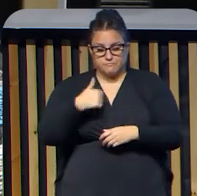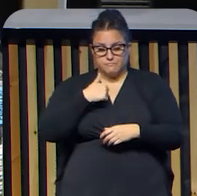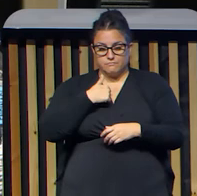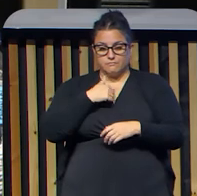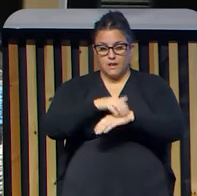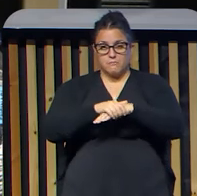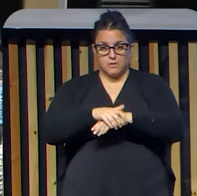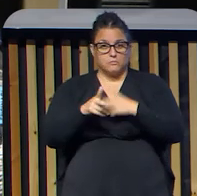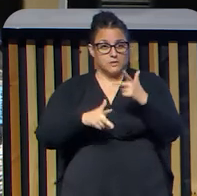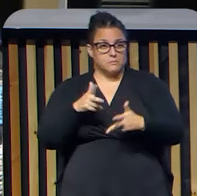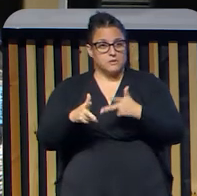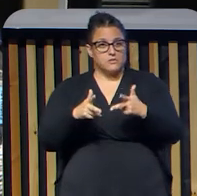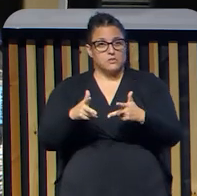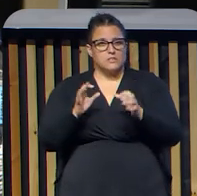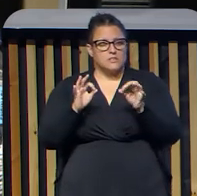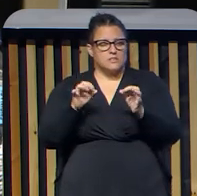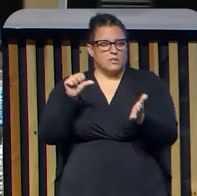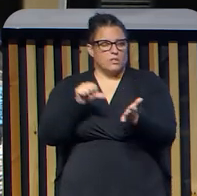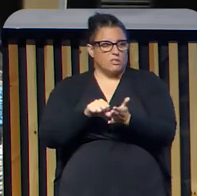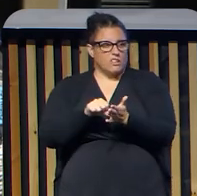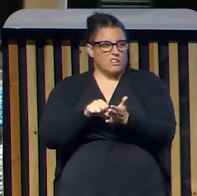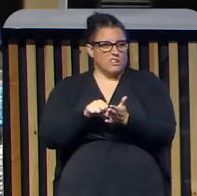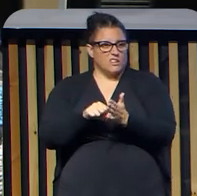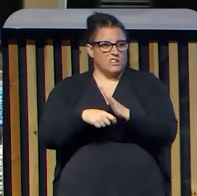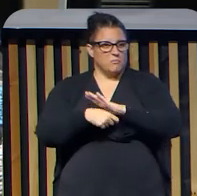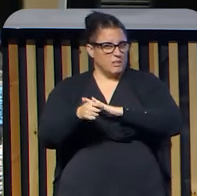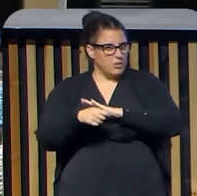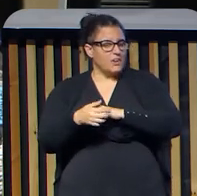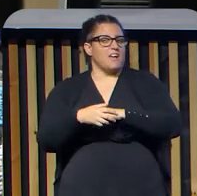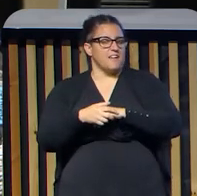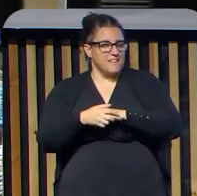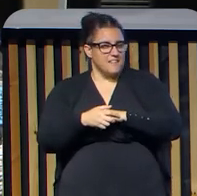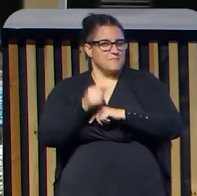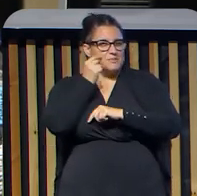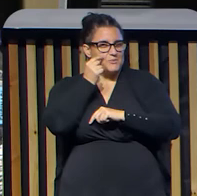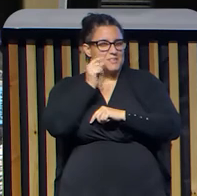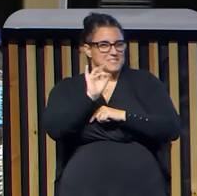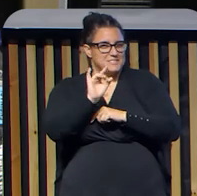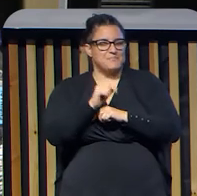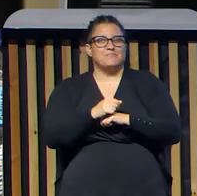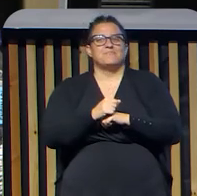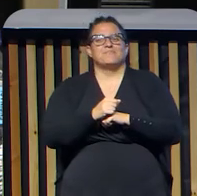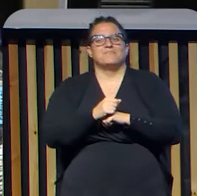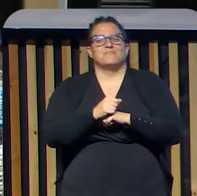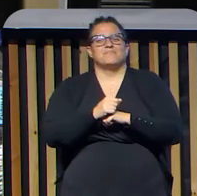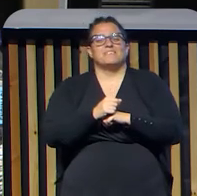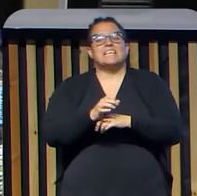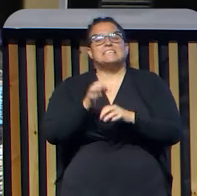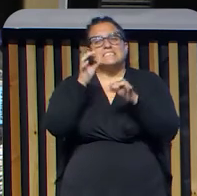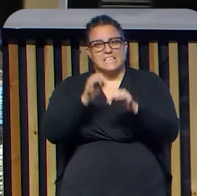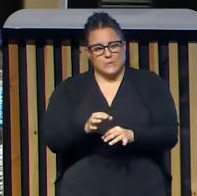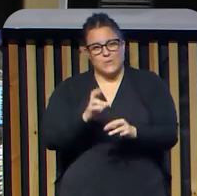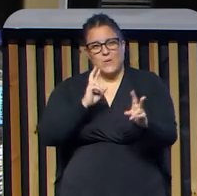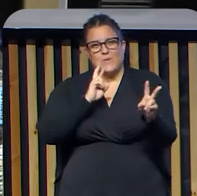que seguro que tienen respuesta para eso porque a mí se me ocurre que claro